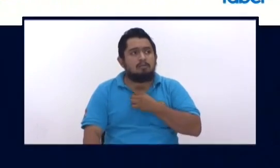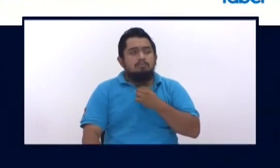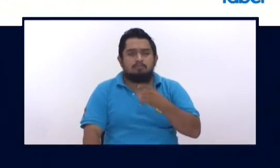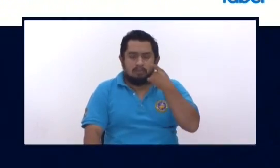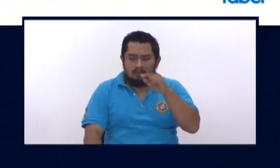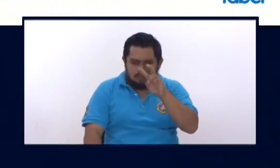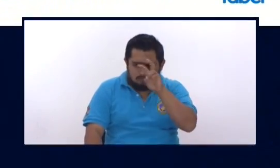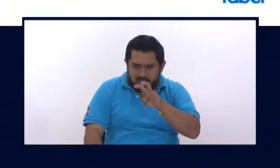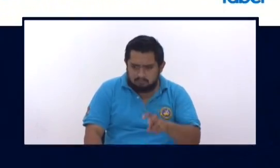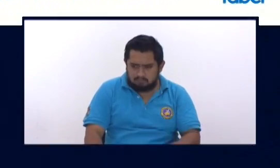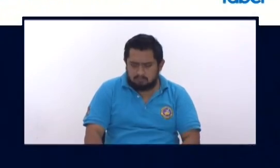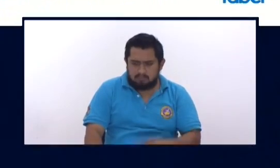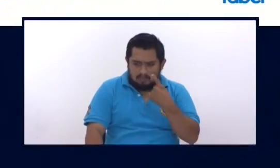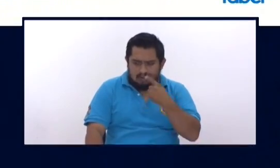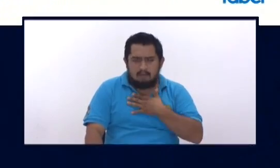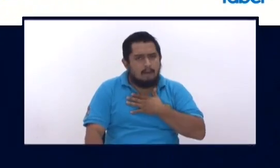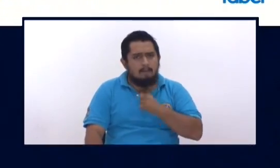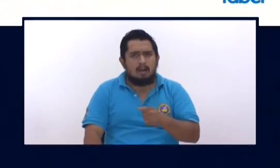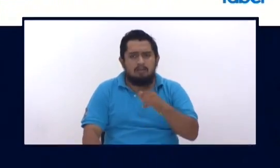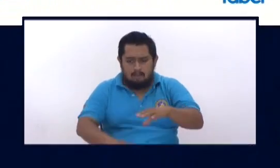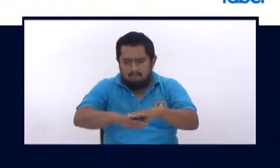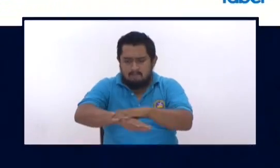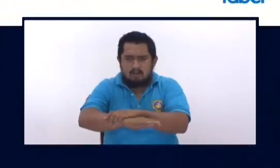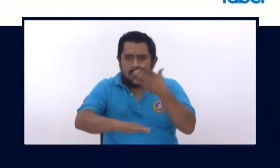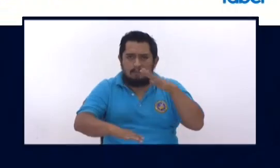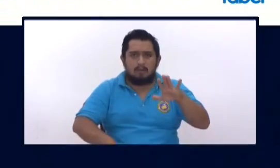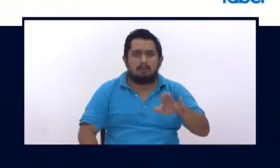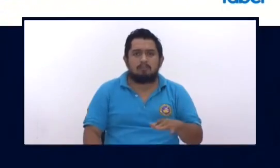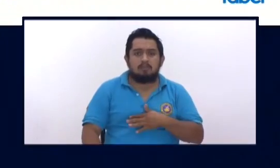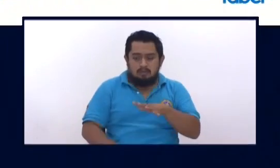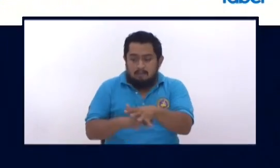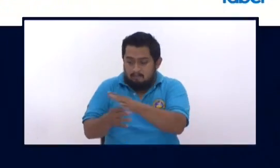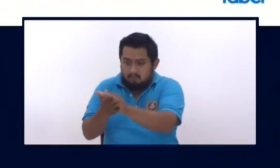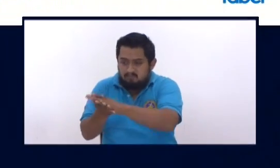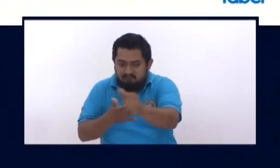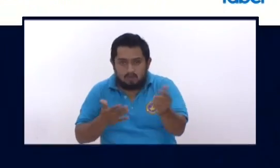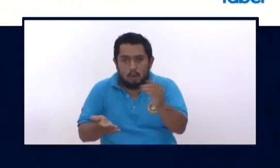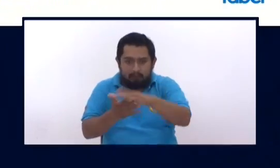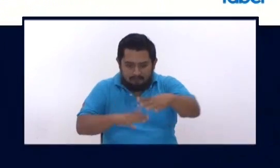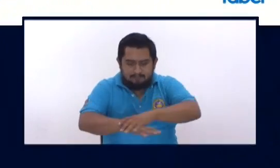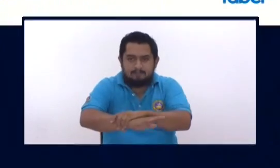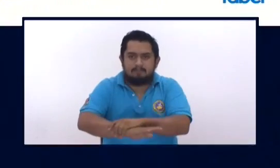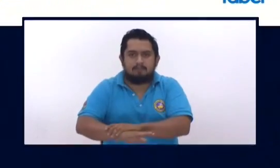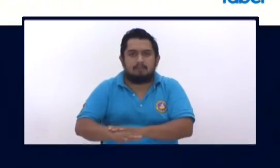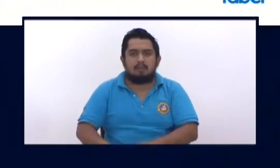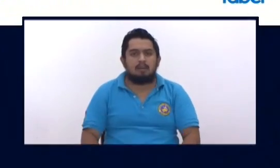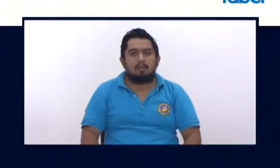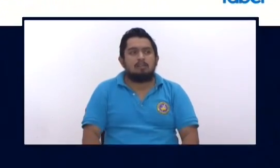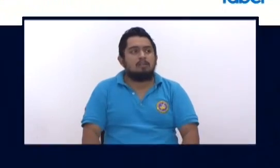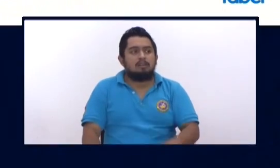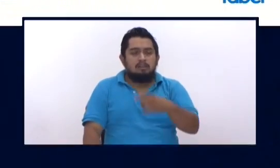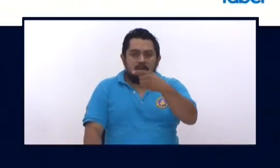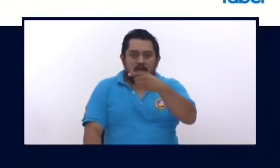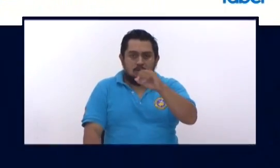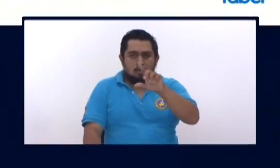analista y la estudia le van a encantar y el día que lo pruebe no se lo va a quitar solo para la barro por supuesto pero le va a gustar se llama gold gol